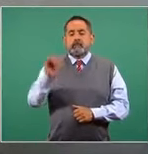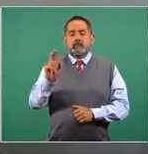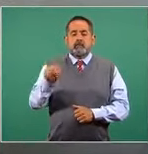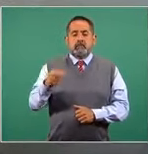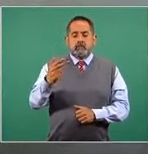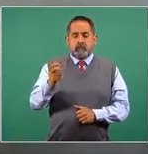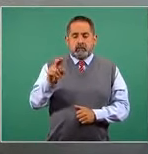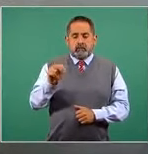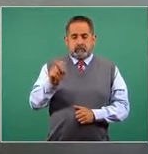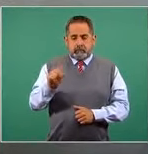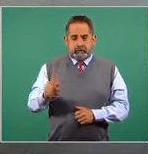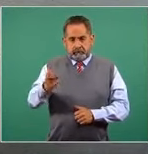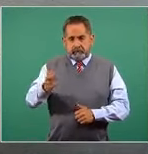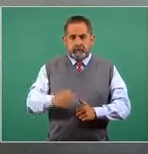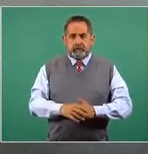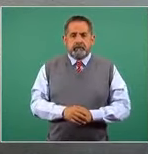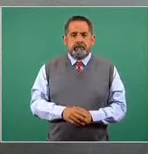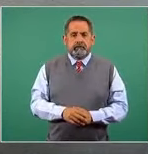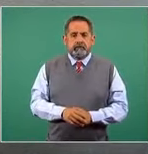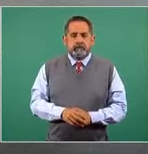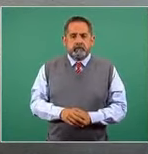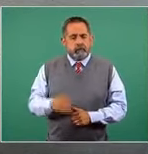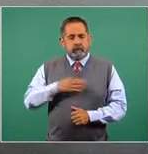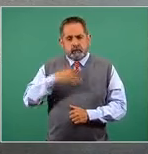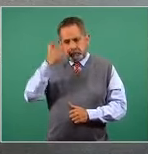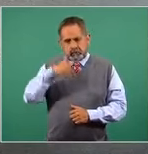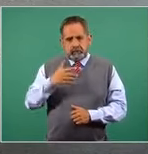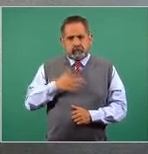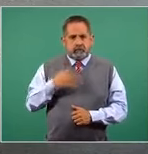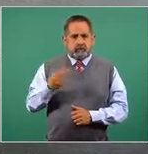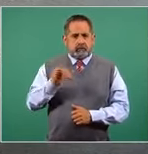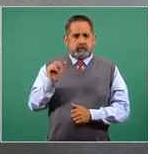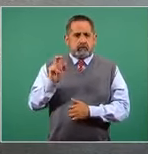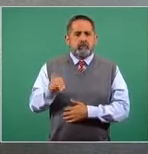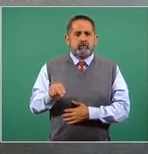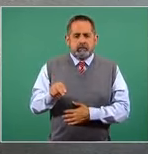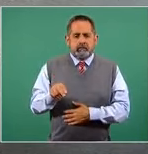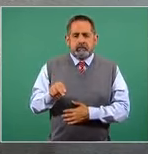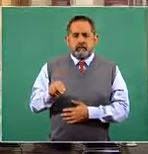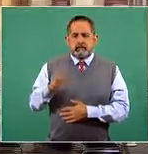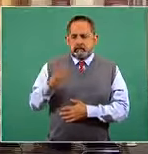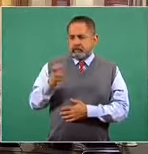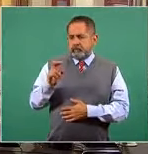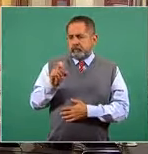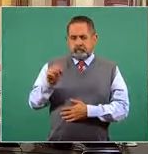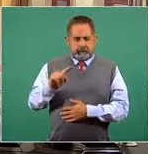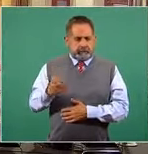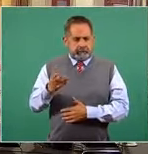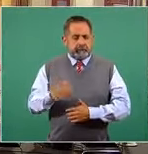favor. Gracias. Buenas noches. Juan Hernández de Basta y de Grupo Cantón.